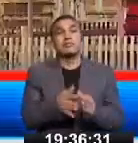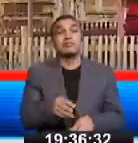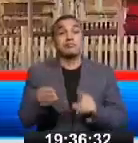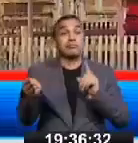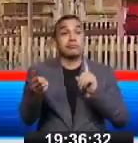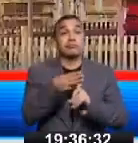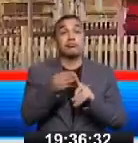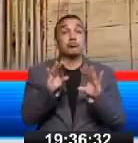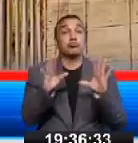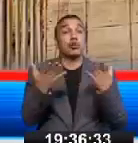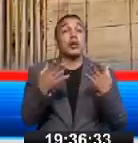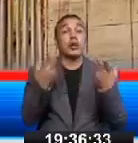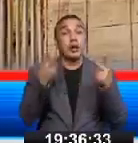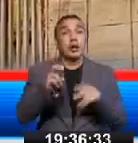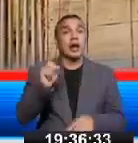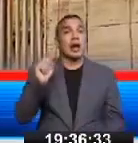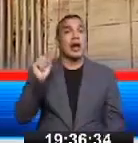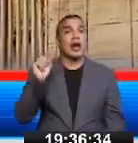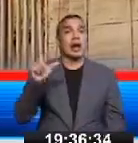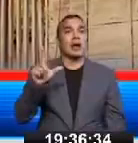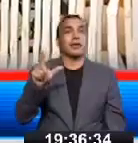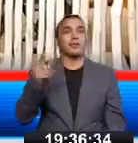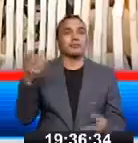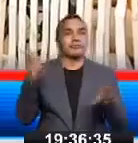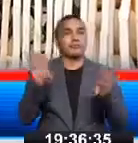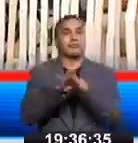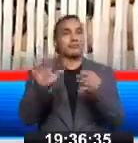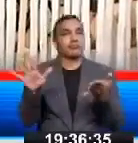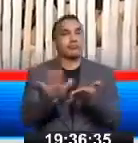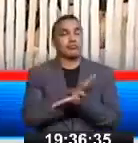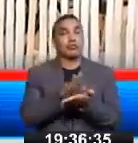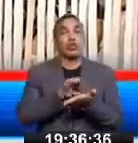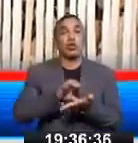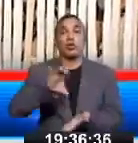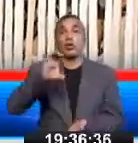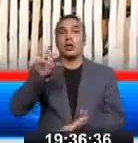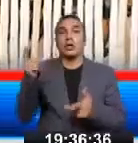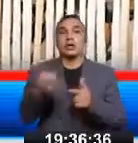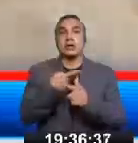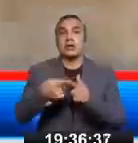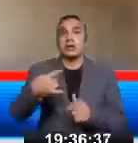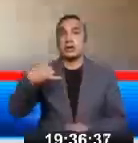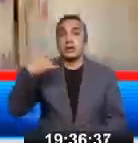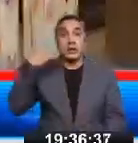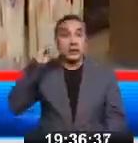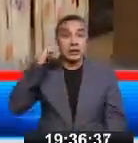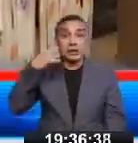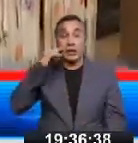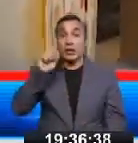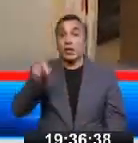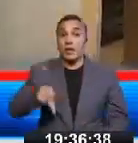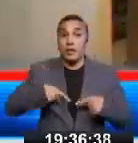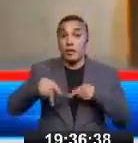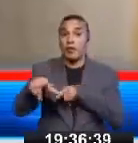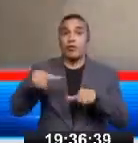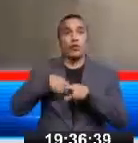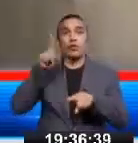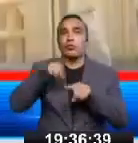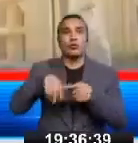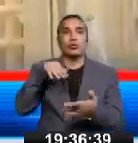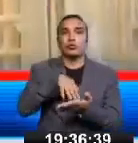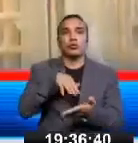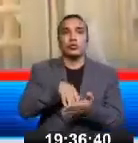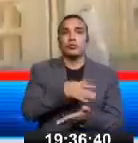escaso y costoso el cierre de las escuelas y colegios ha dejado a los niños que viven en el lugar sin acceso a la educación